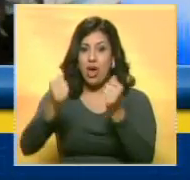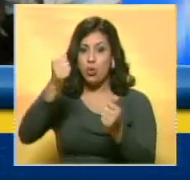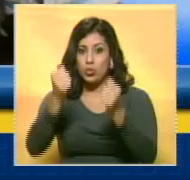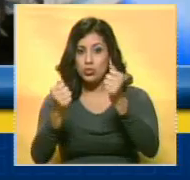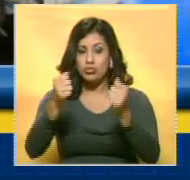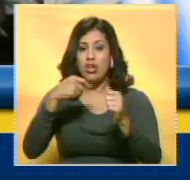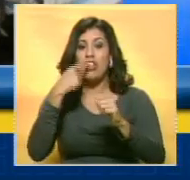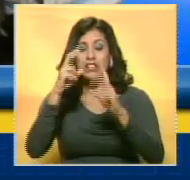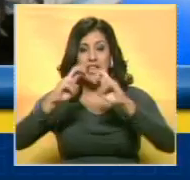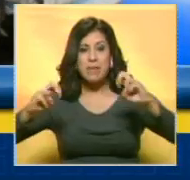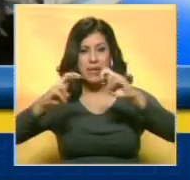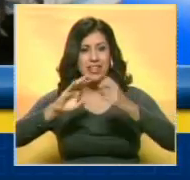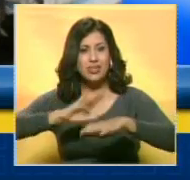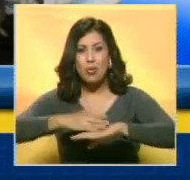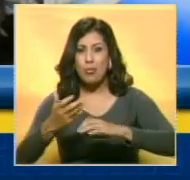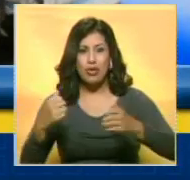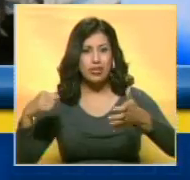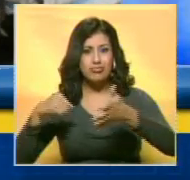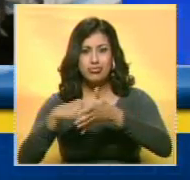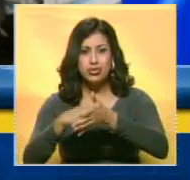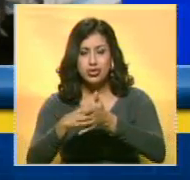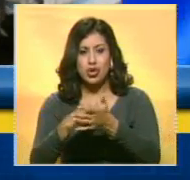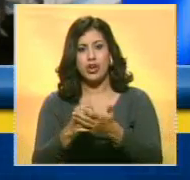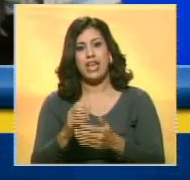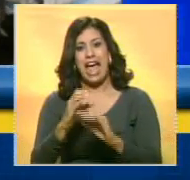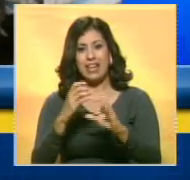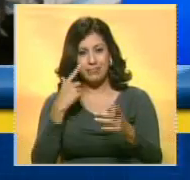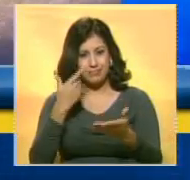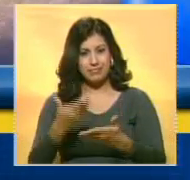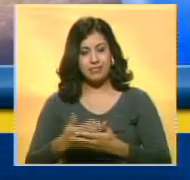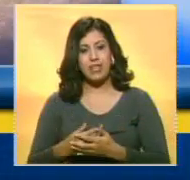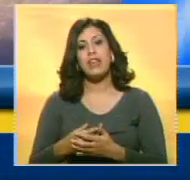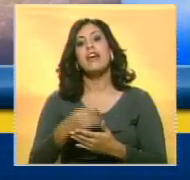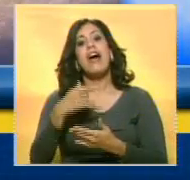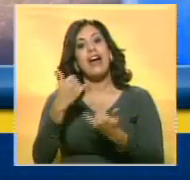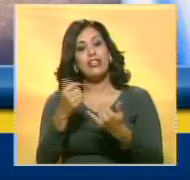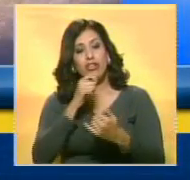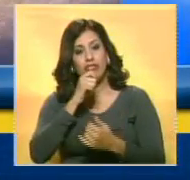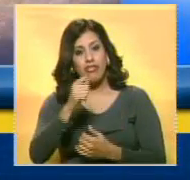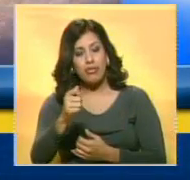terrestre investigan las causas que provocaron este accidente. Es nuestro